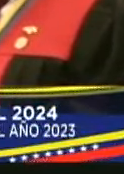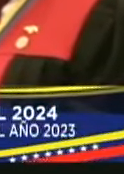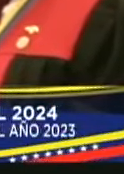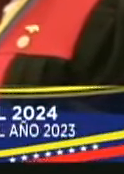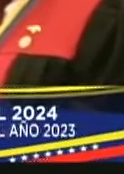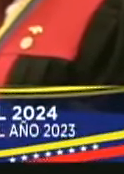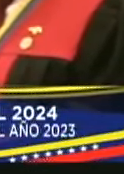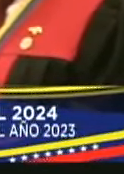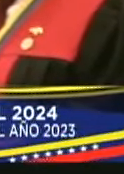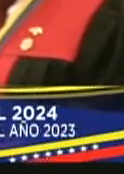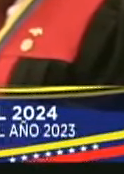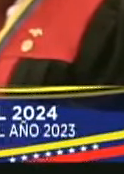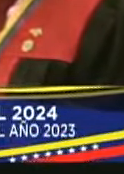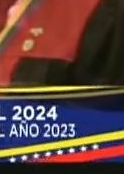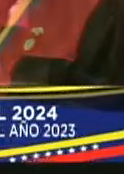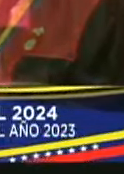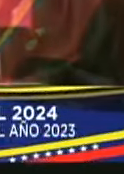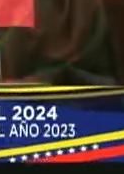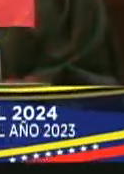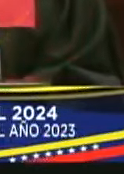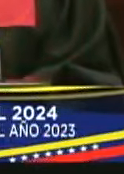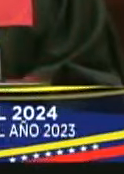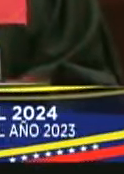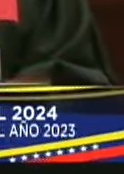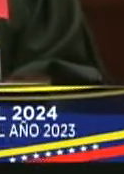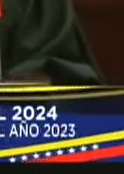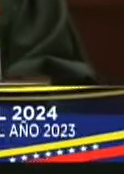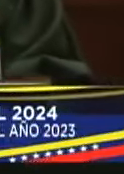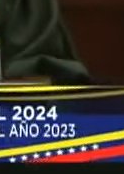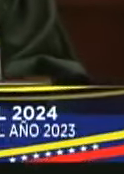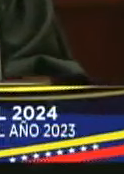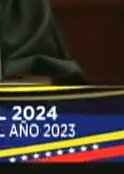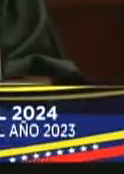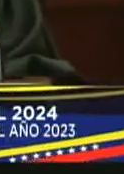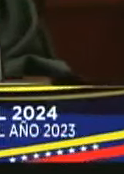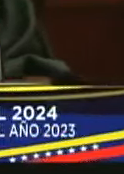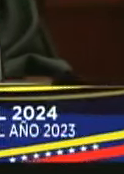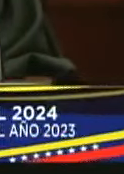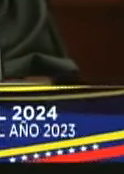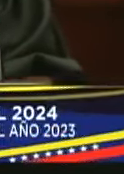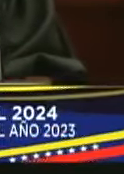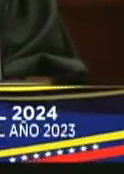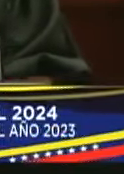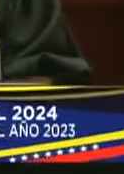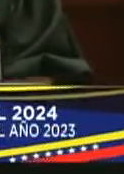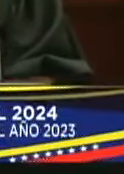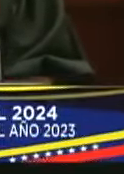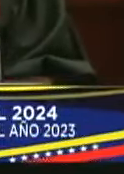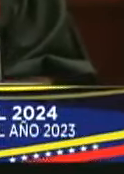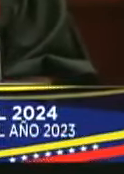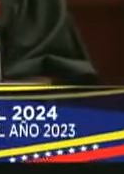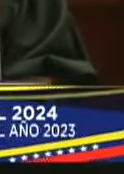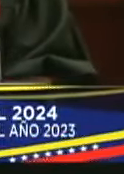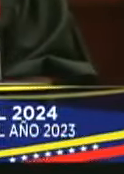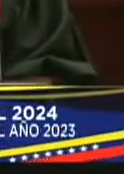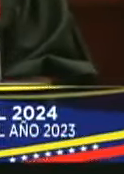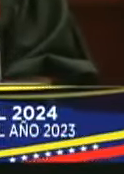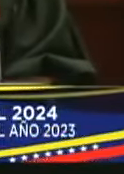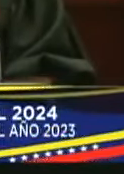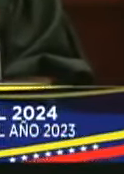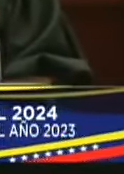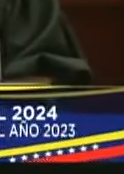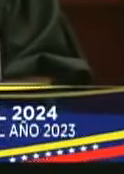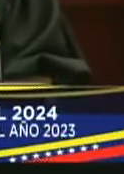Grupos, clases, actores sociales que recuperan la independencia, la soberanía nacional en sus